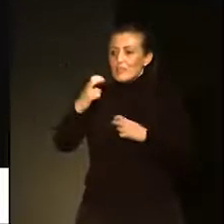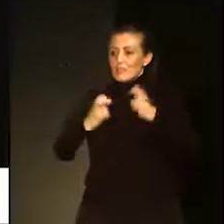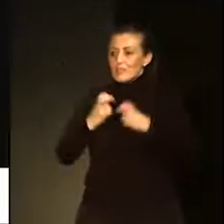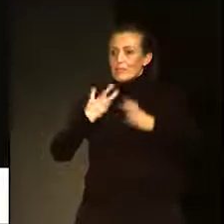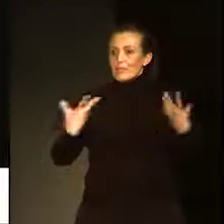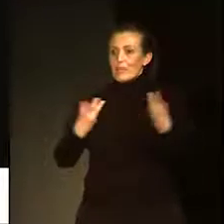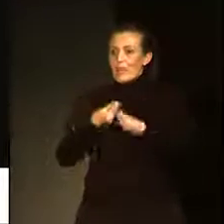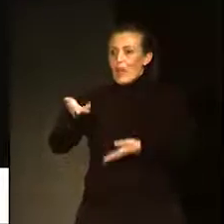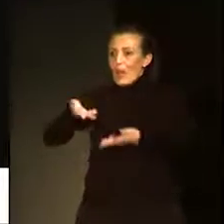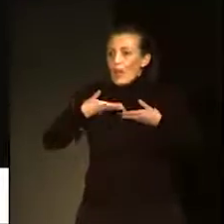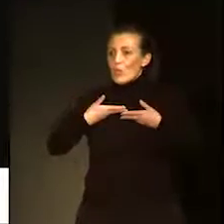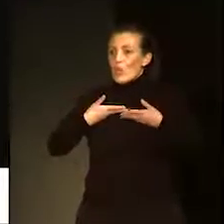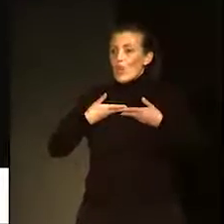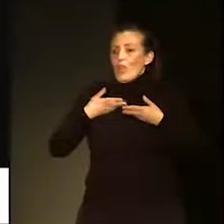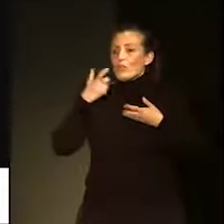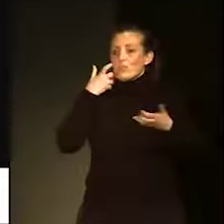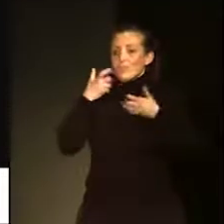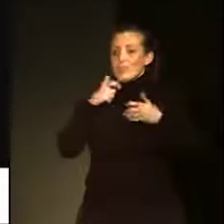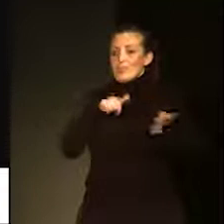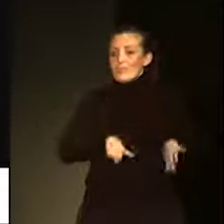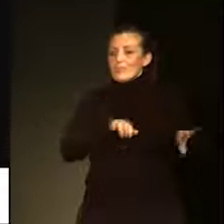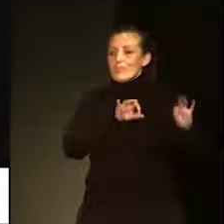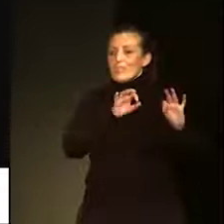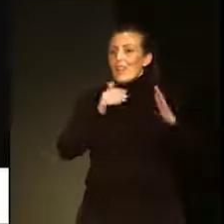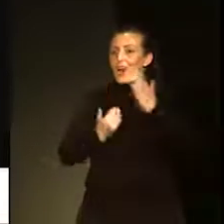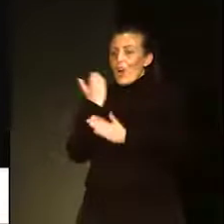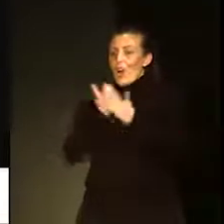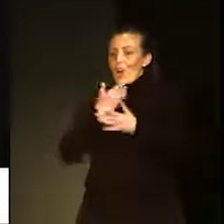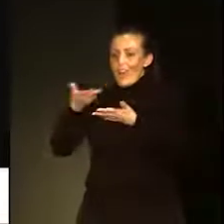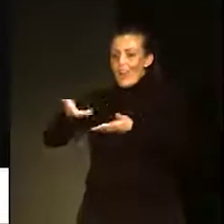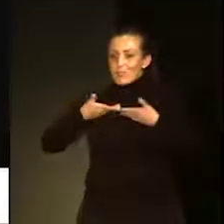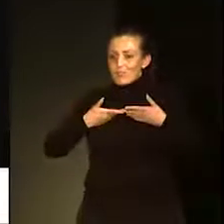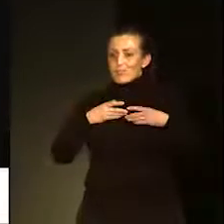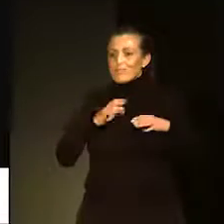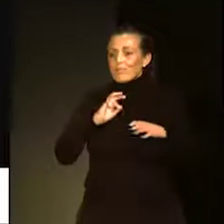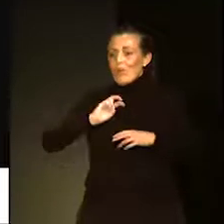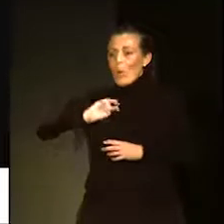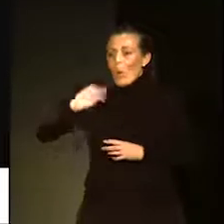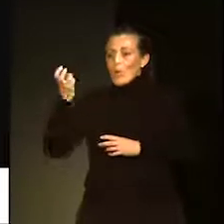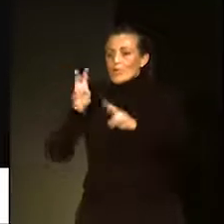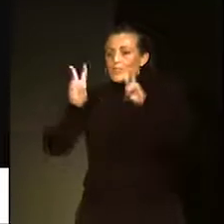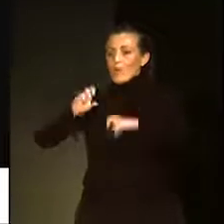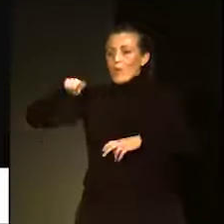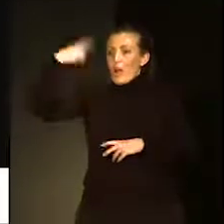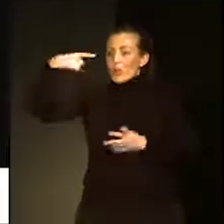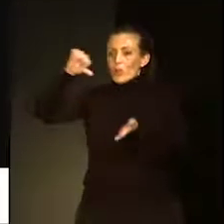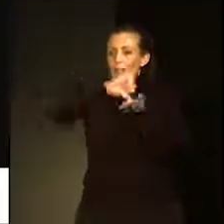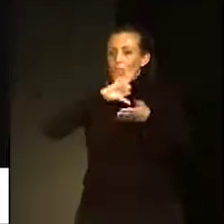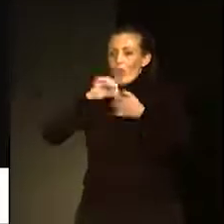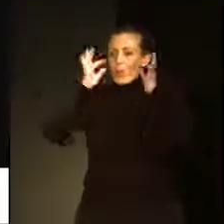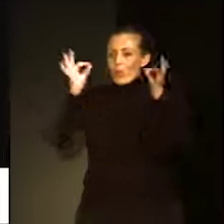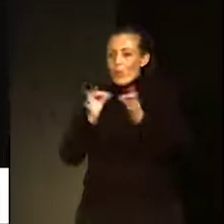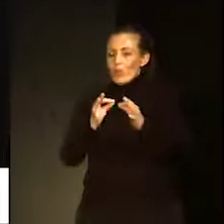que nos ayudan y colaboran no solo en esta jornada, sino en muchos aspectos de la cultura de esta ciudad.